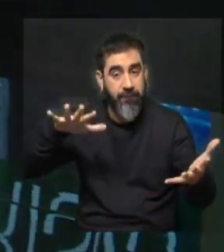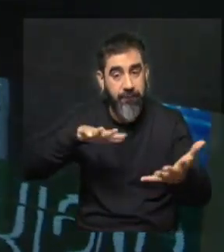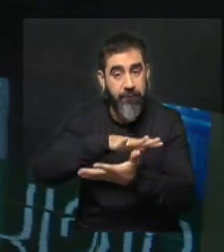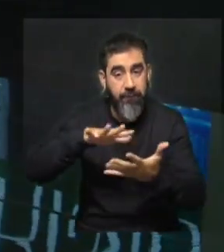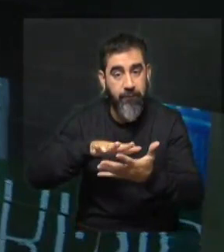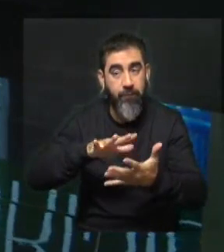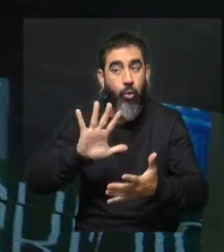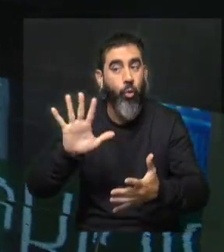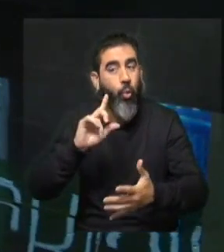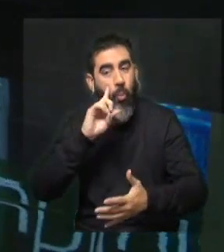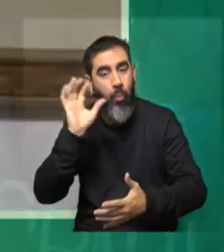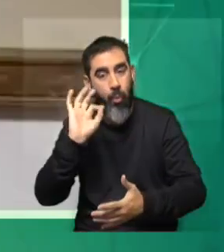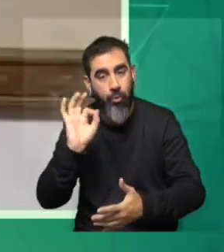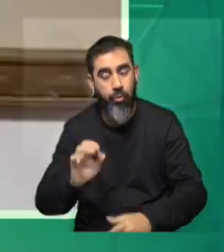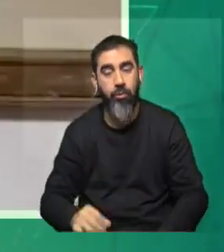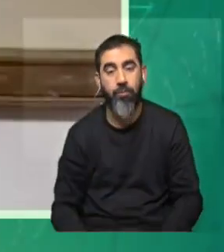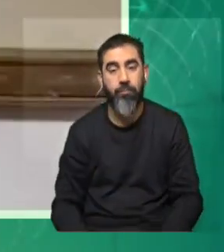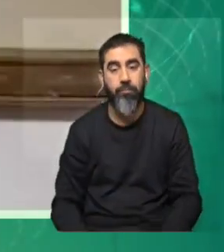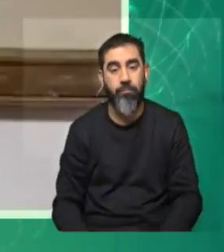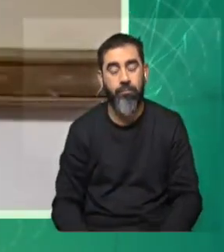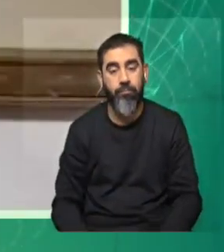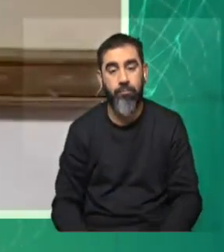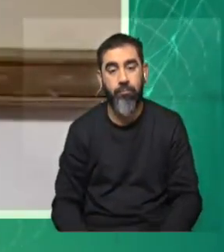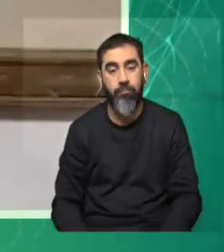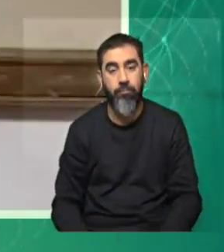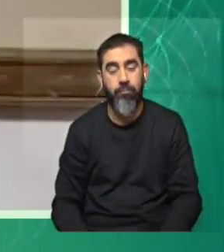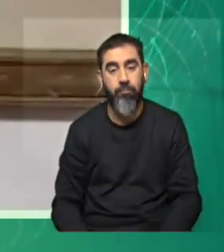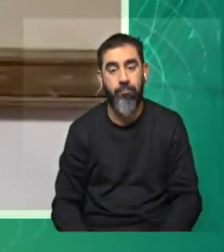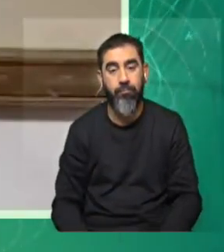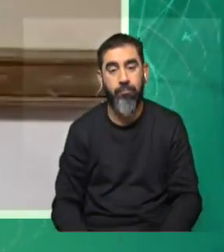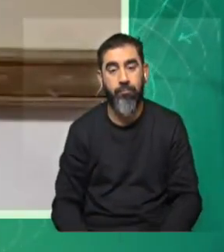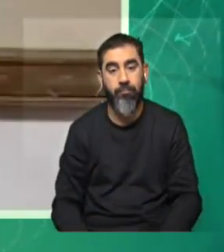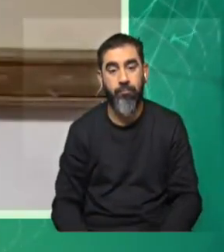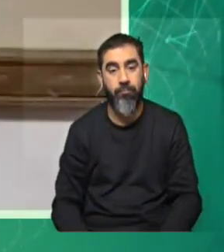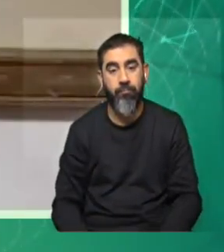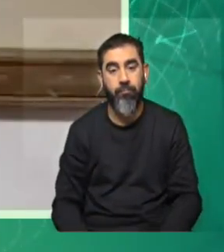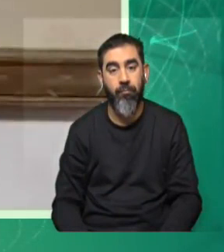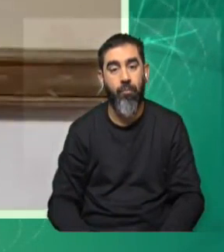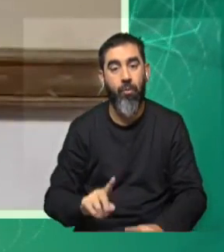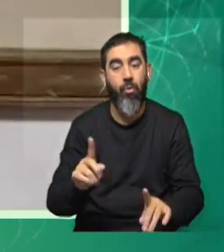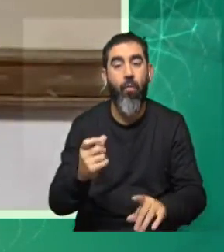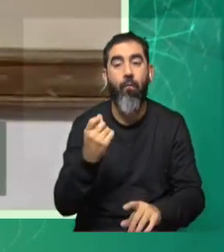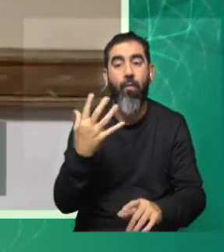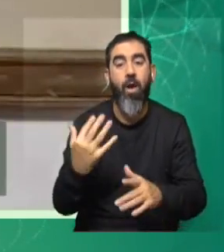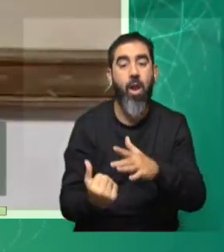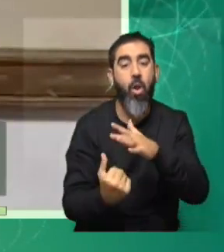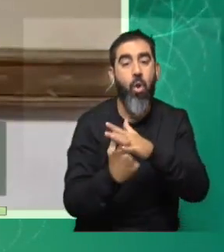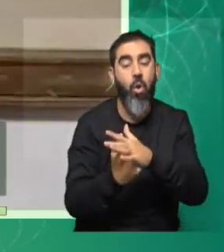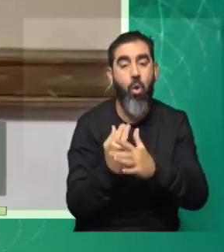no es transitoria y ya no es los valores máximos permitidos